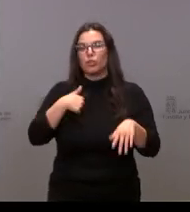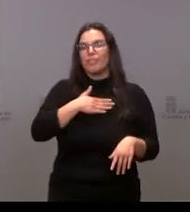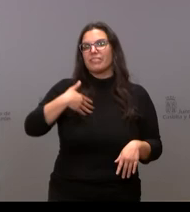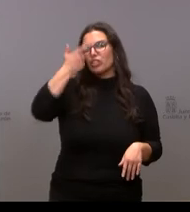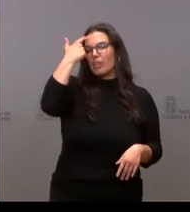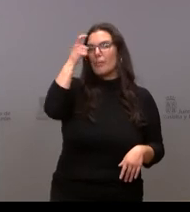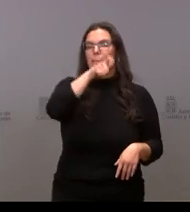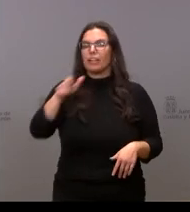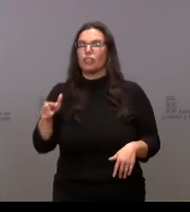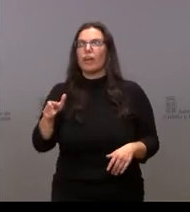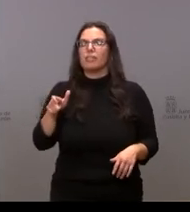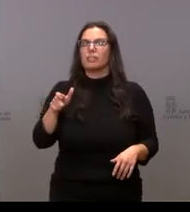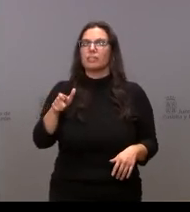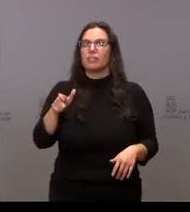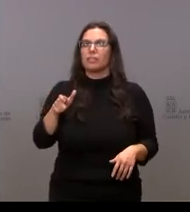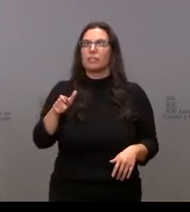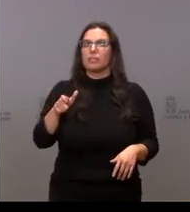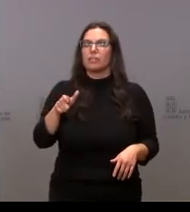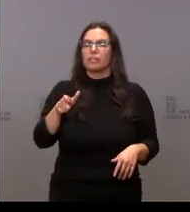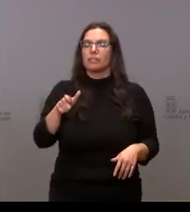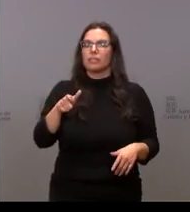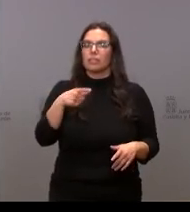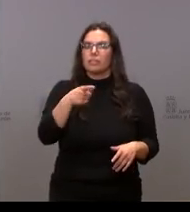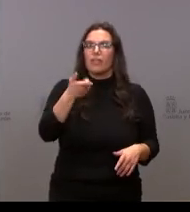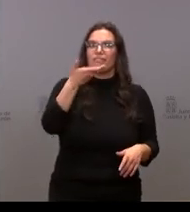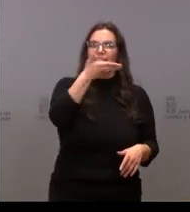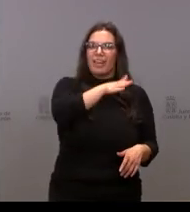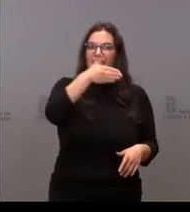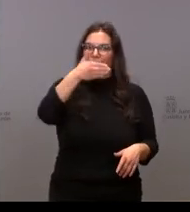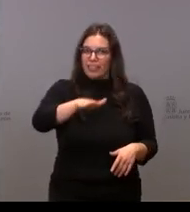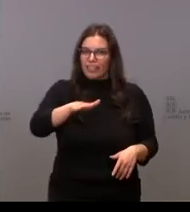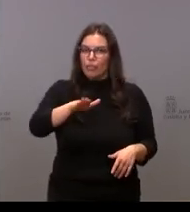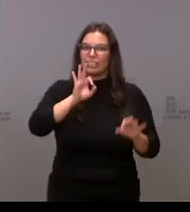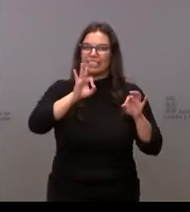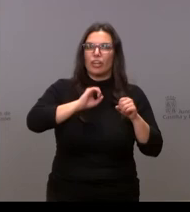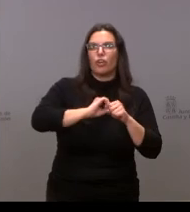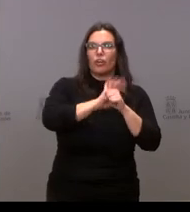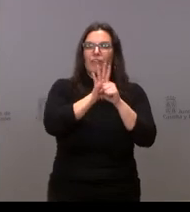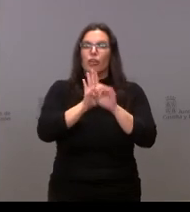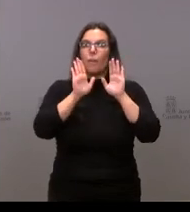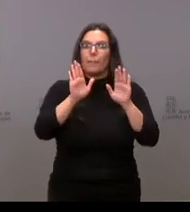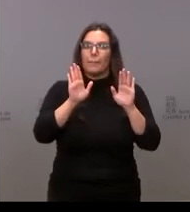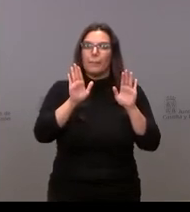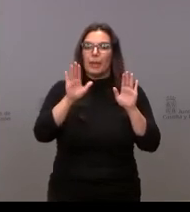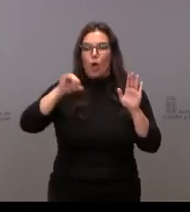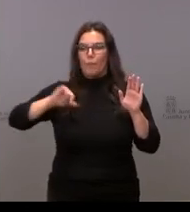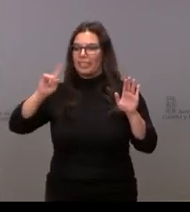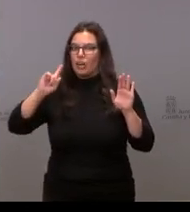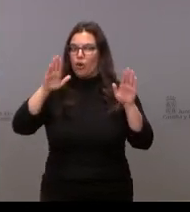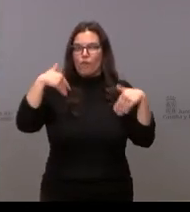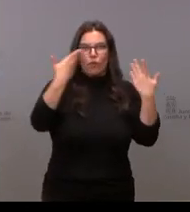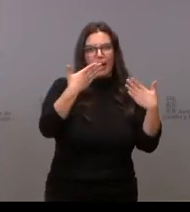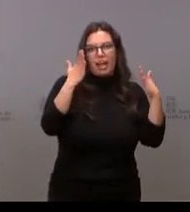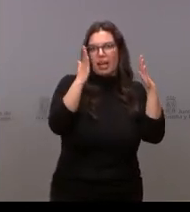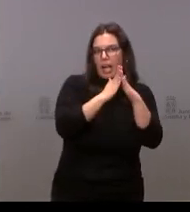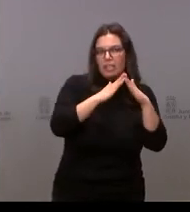de aquellas personas que están se siguen contabilizando como fallecimientos por coronavirus pero que están fuera del sistema hospitalario el caso de